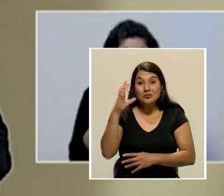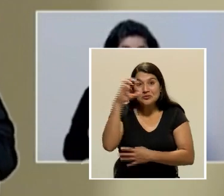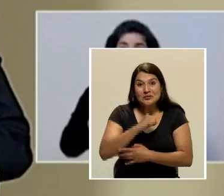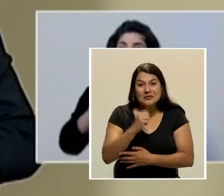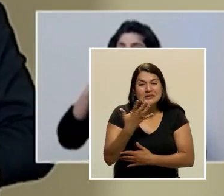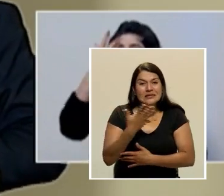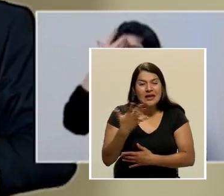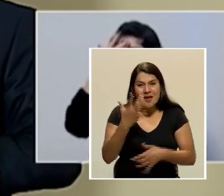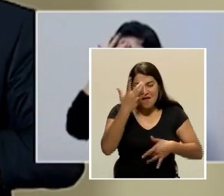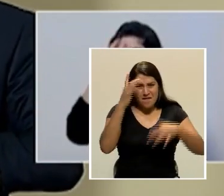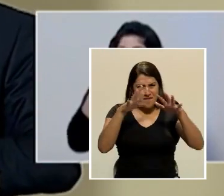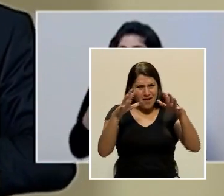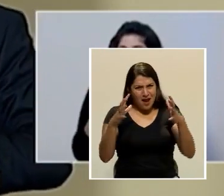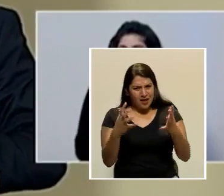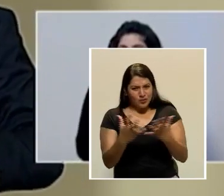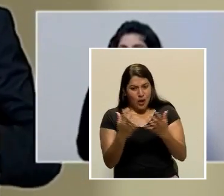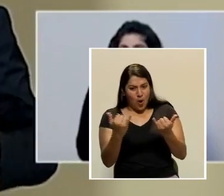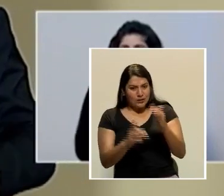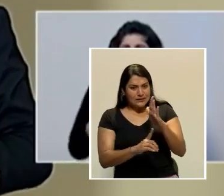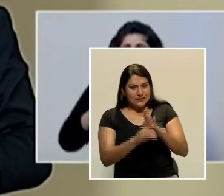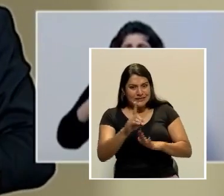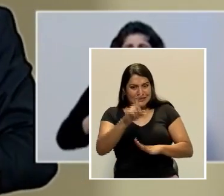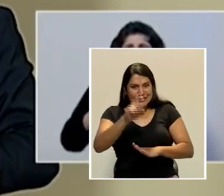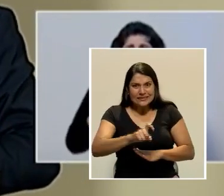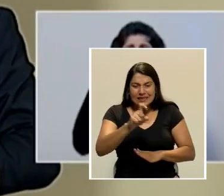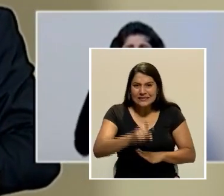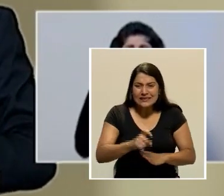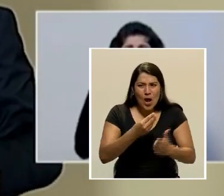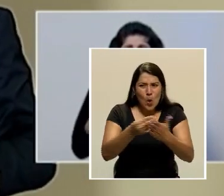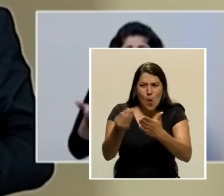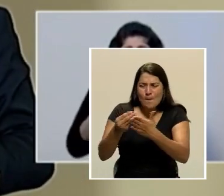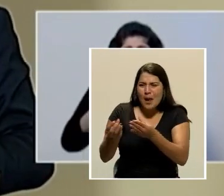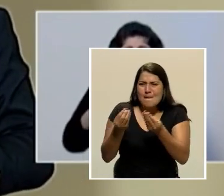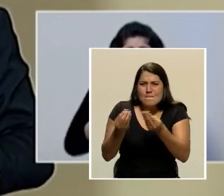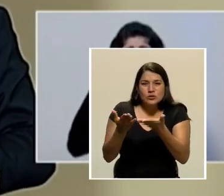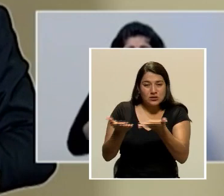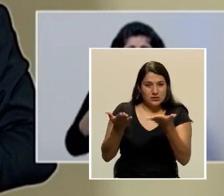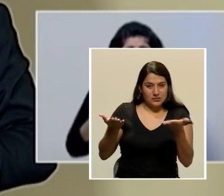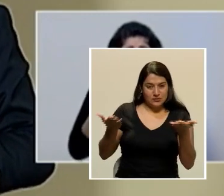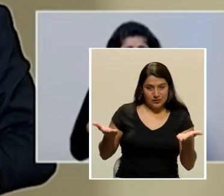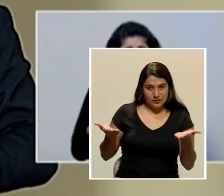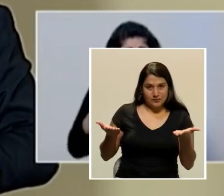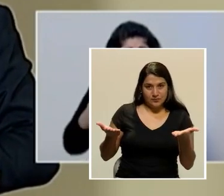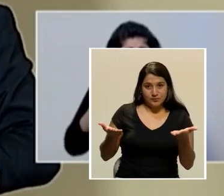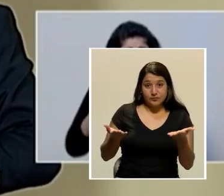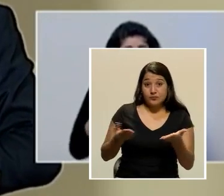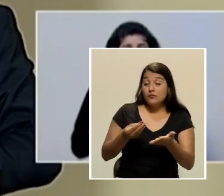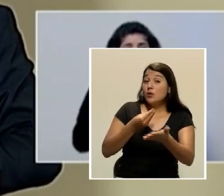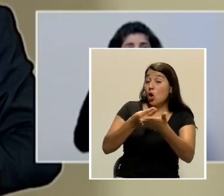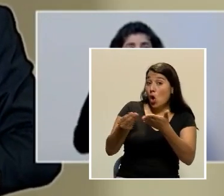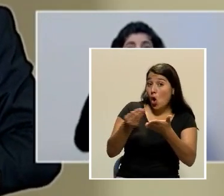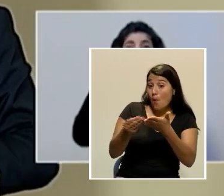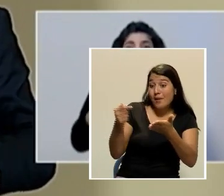particularmente meticulosos en los temas de proveeduría de todos. ¿Esto por